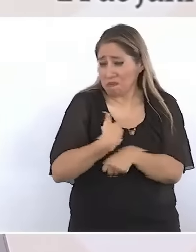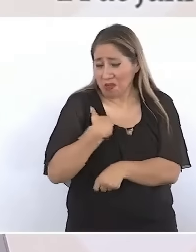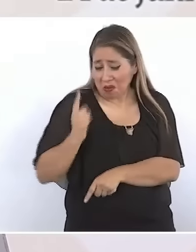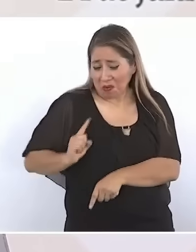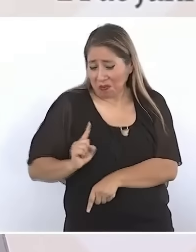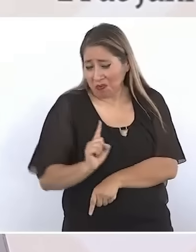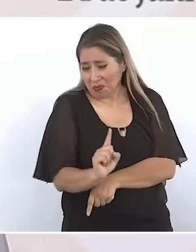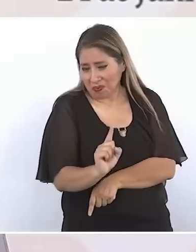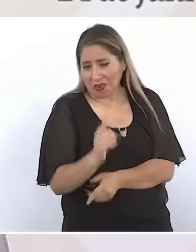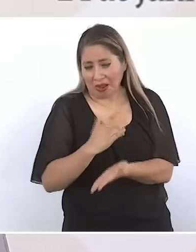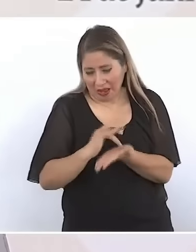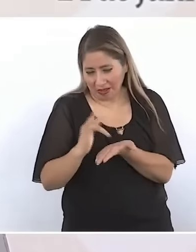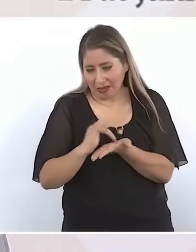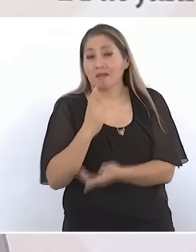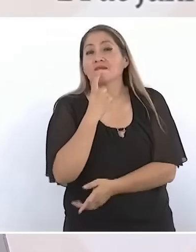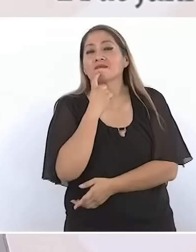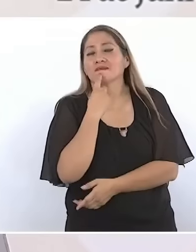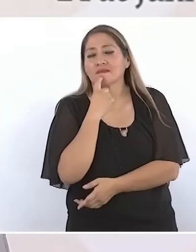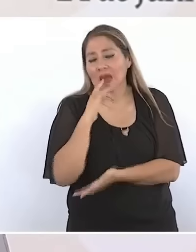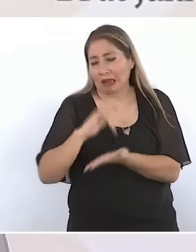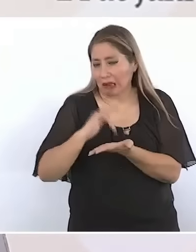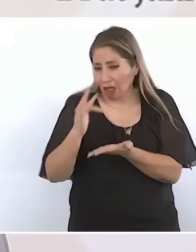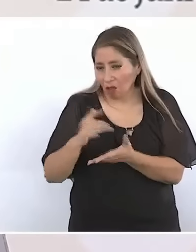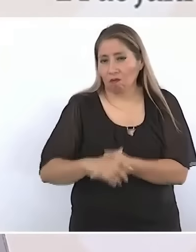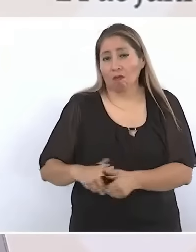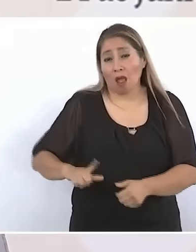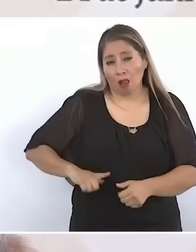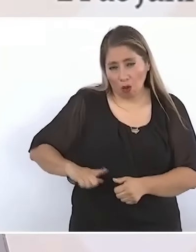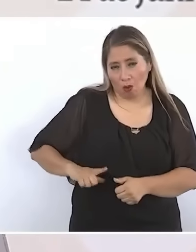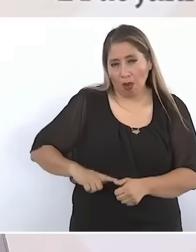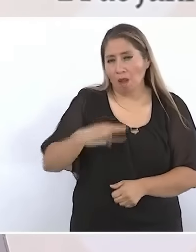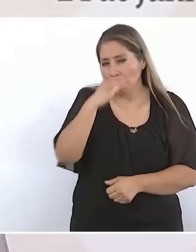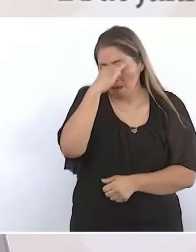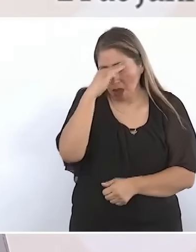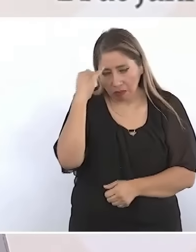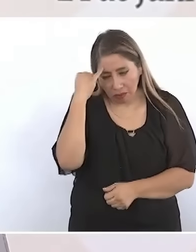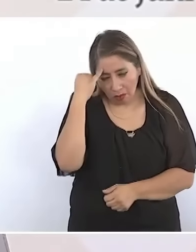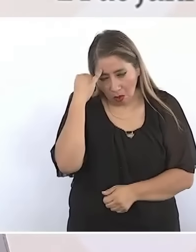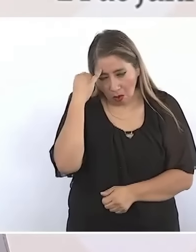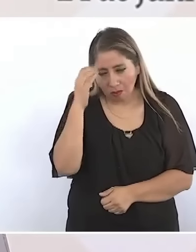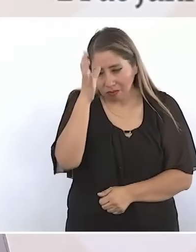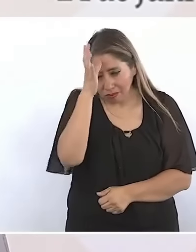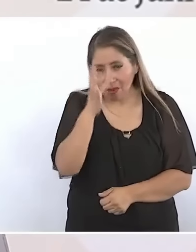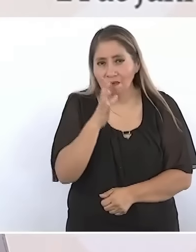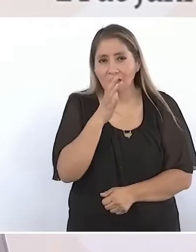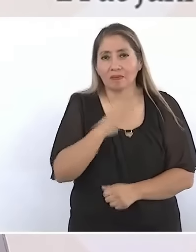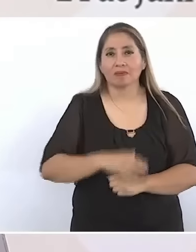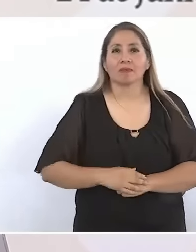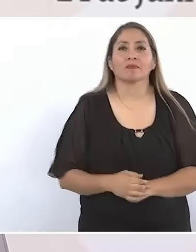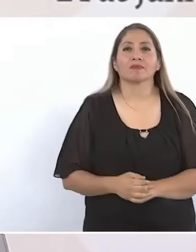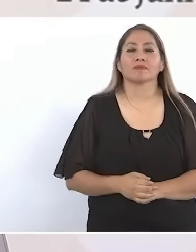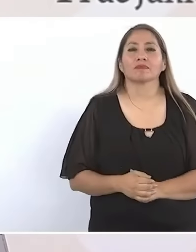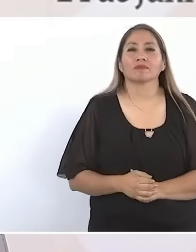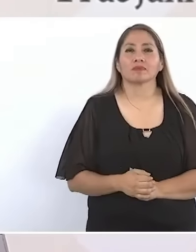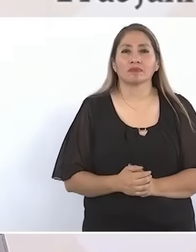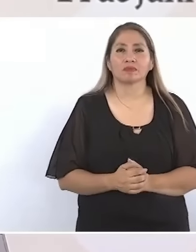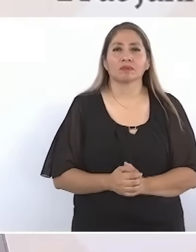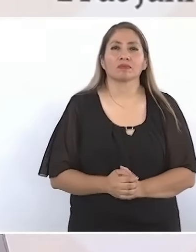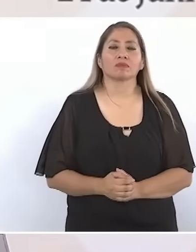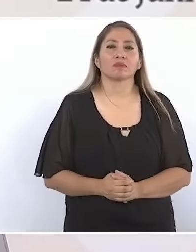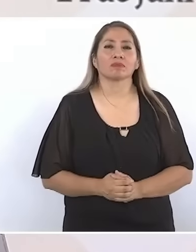López Obrador. Gracias al gobernador Manolo Jiménez. Queridas